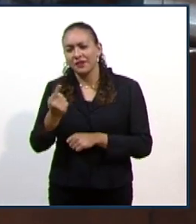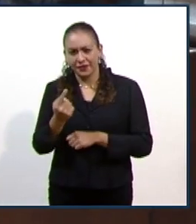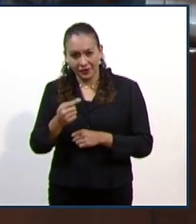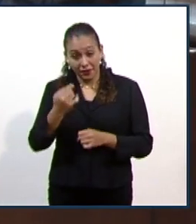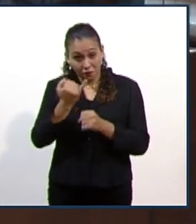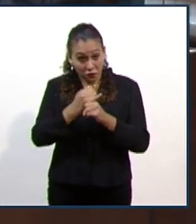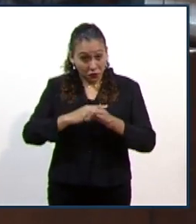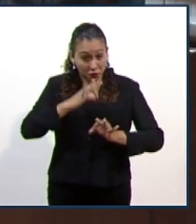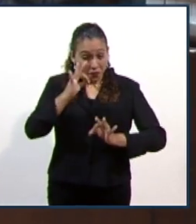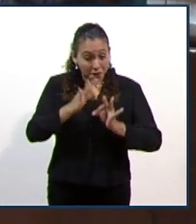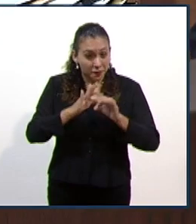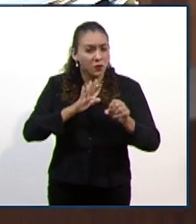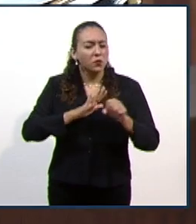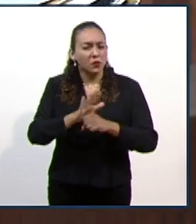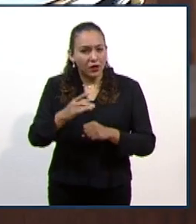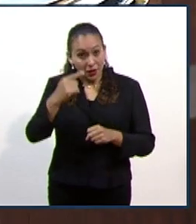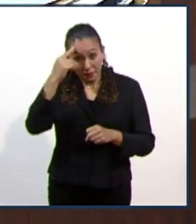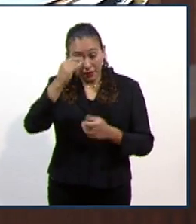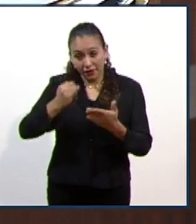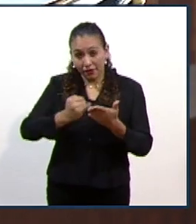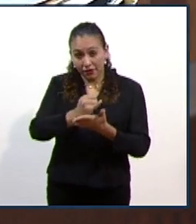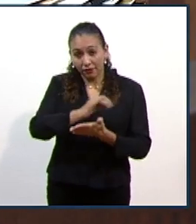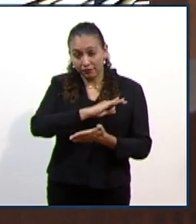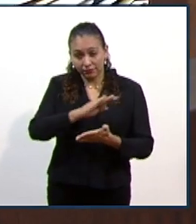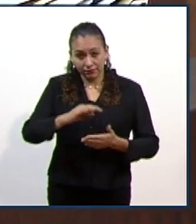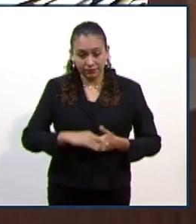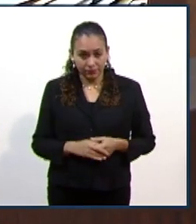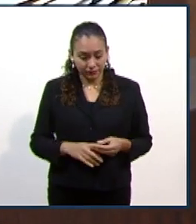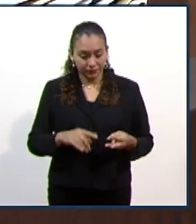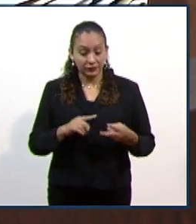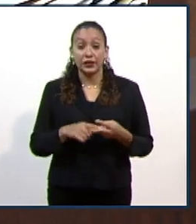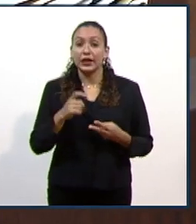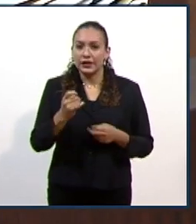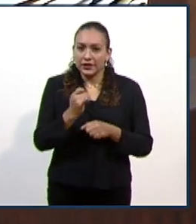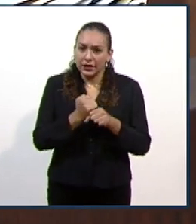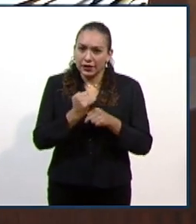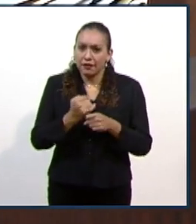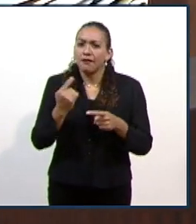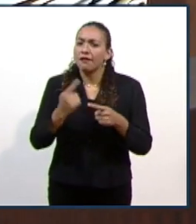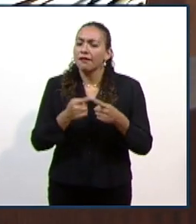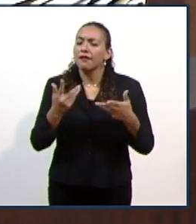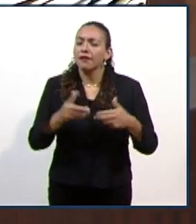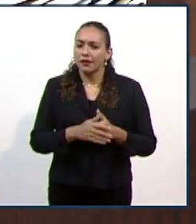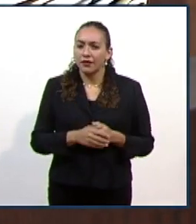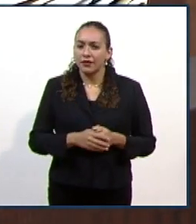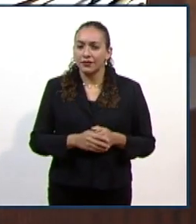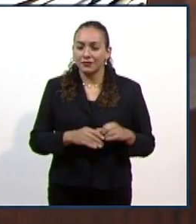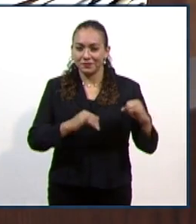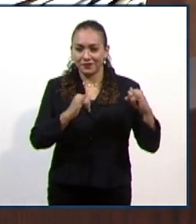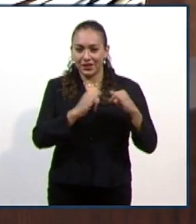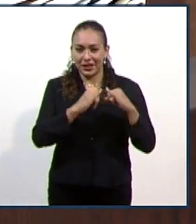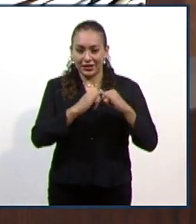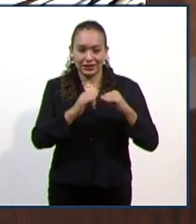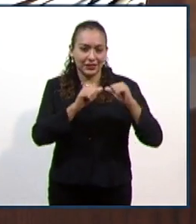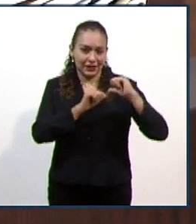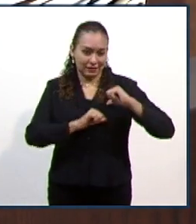información adecuada para la toma de decisiones, estudio que le corresponderá realizar al órgano que sea